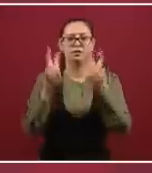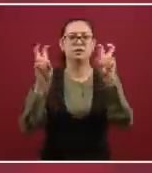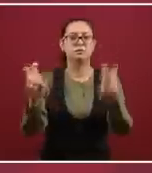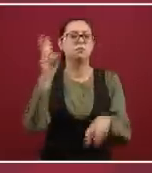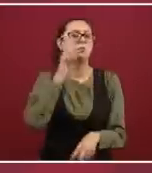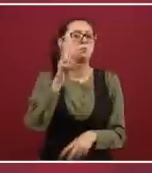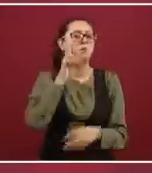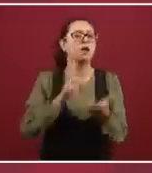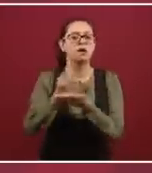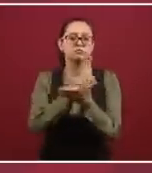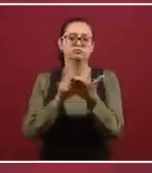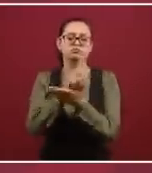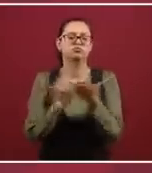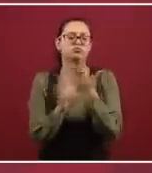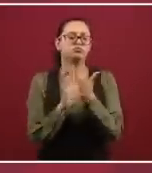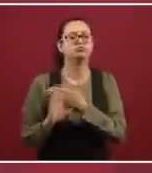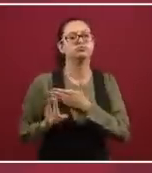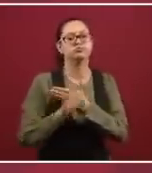adicciones.